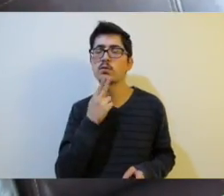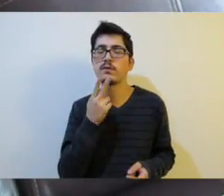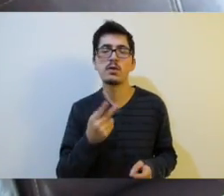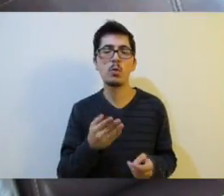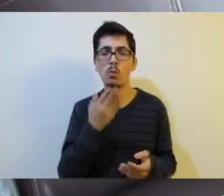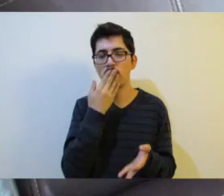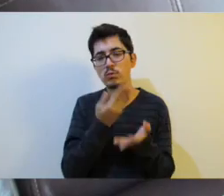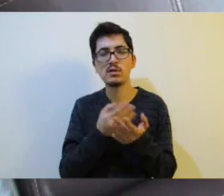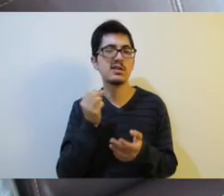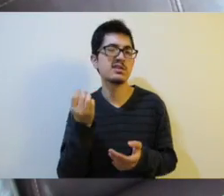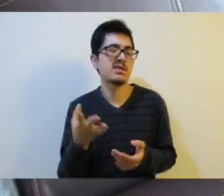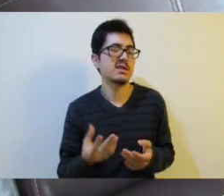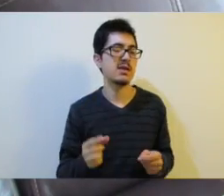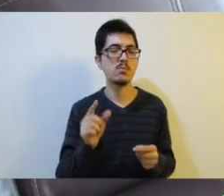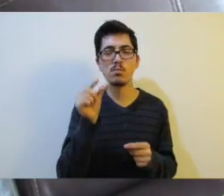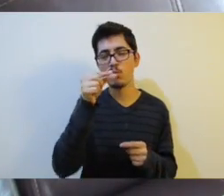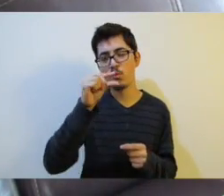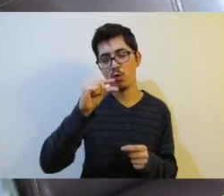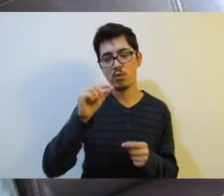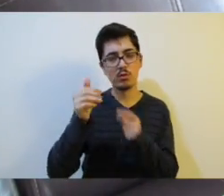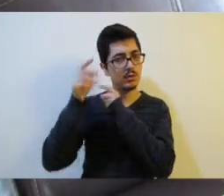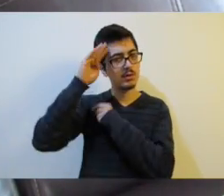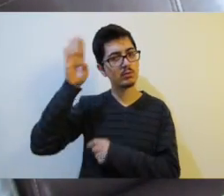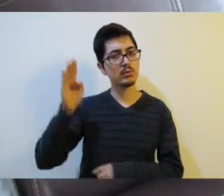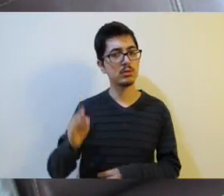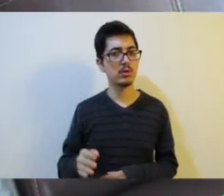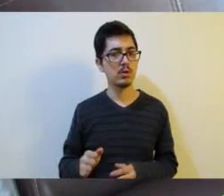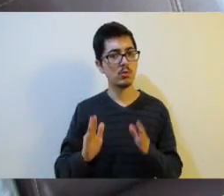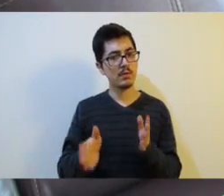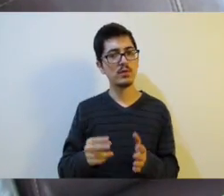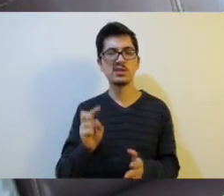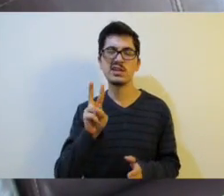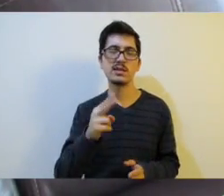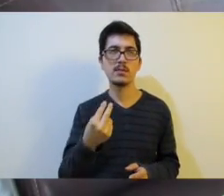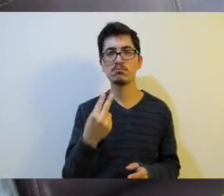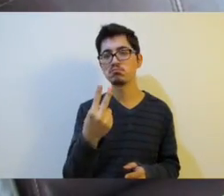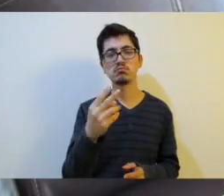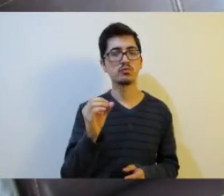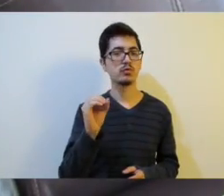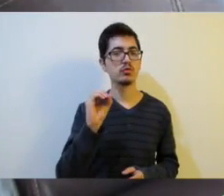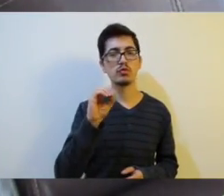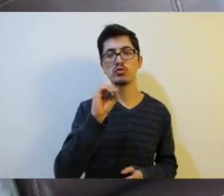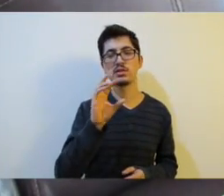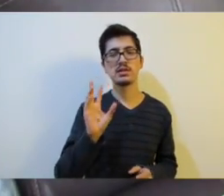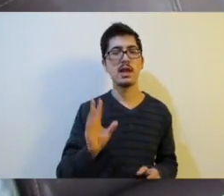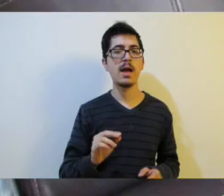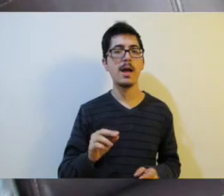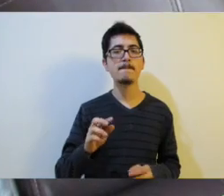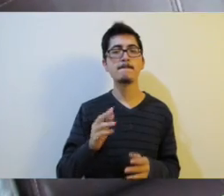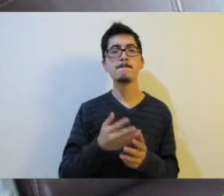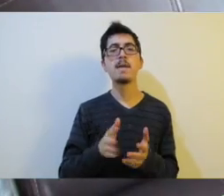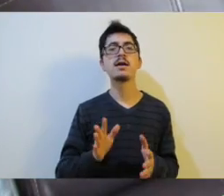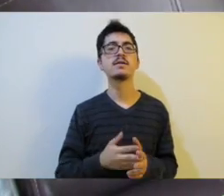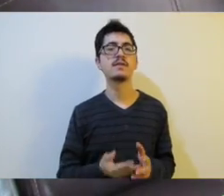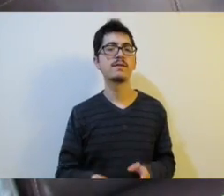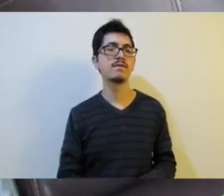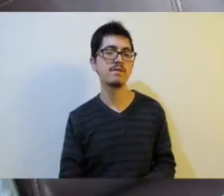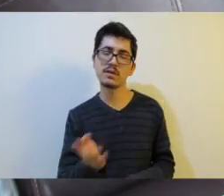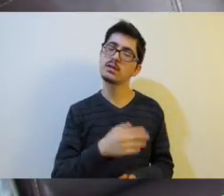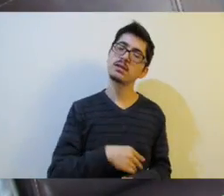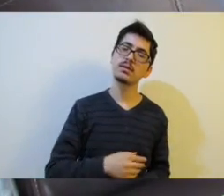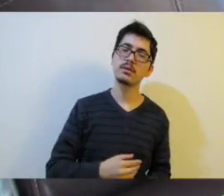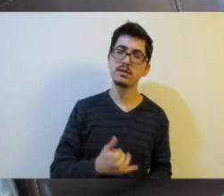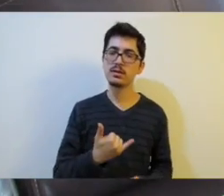muy pocos días. Es un libro que tiene más allá de 200 páginas, que viene de la editorial Grijalbo, como siempre,